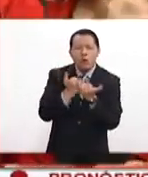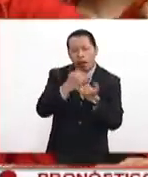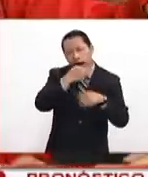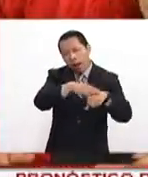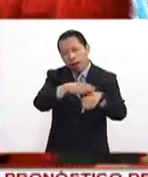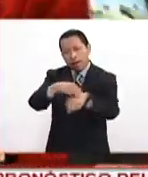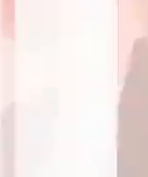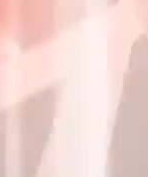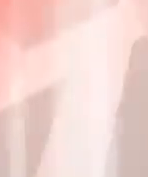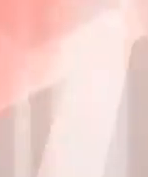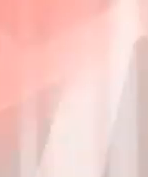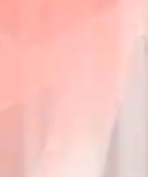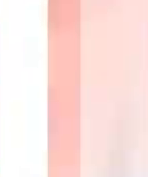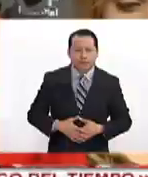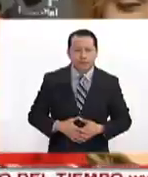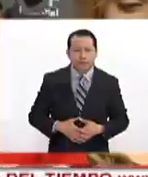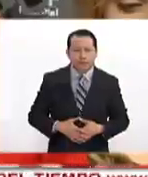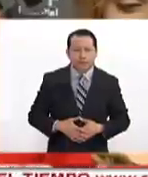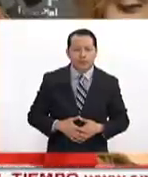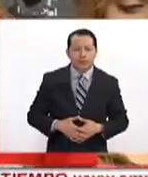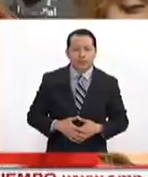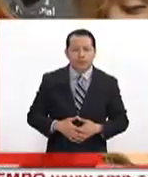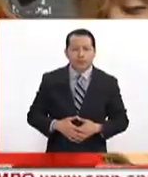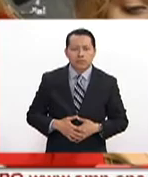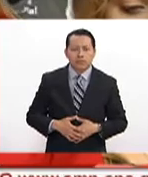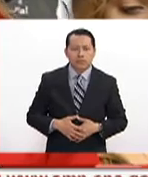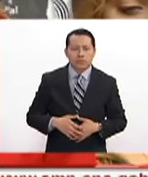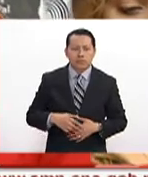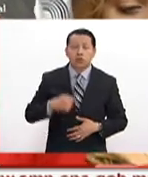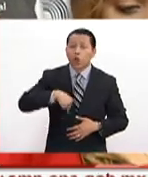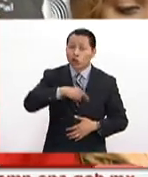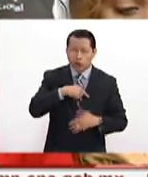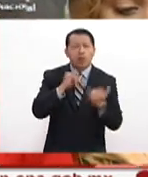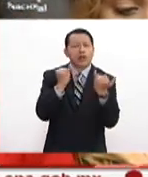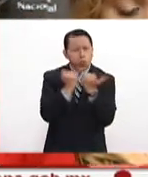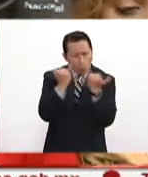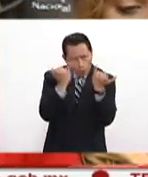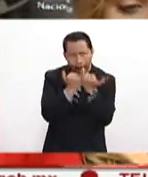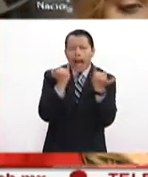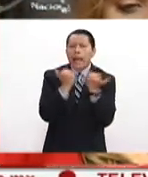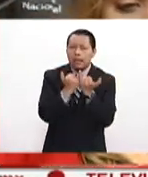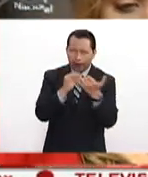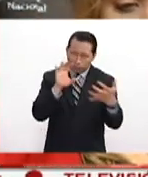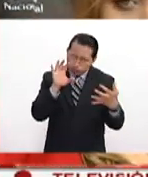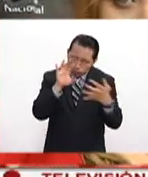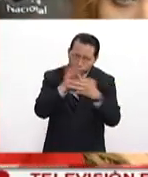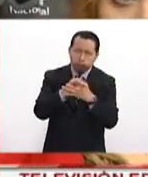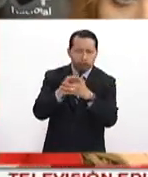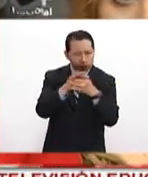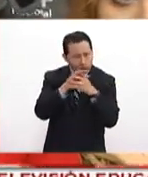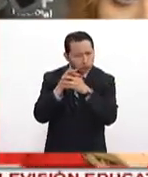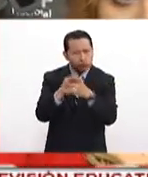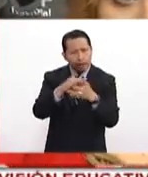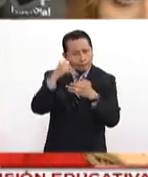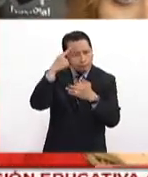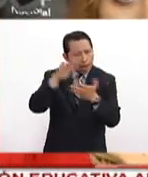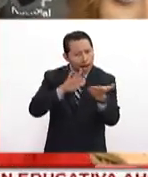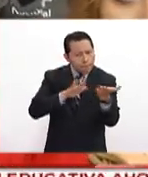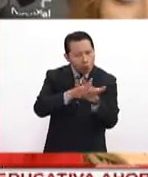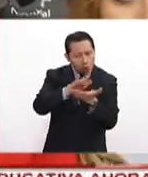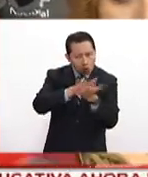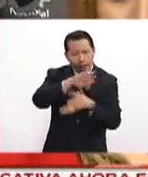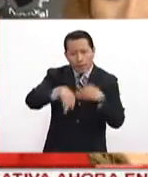nacional. Desde aquí también nosotros nos unimos para ayudarlos a todos. Estamos con ustedes